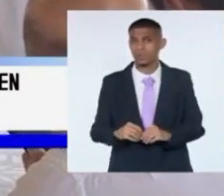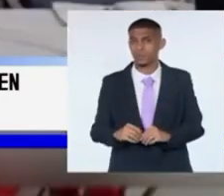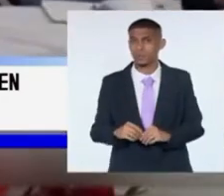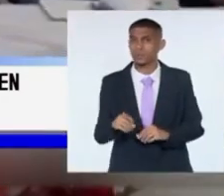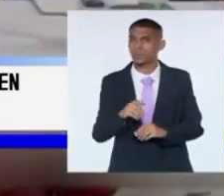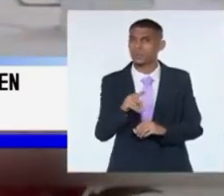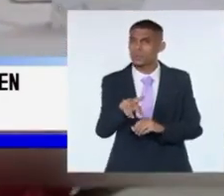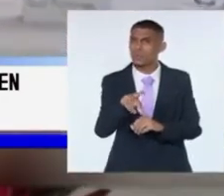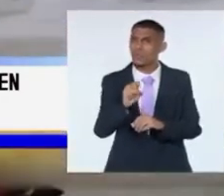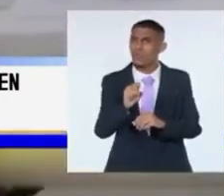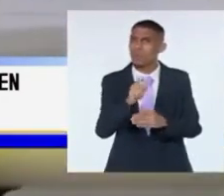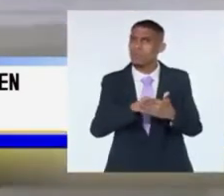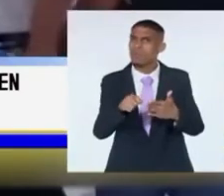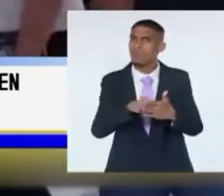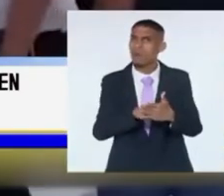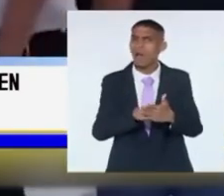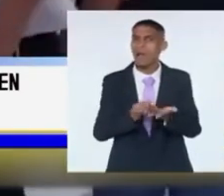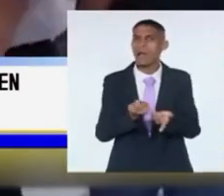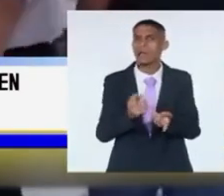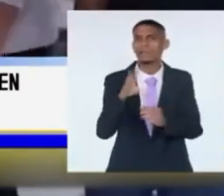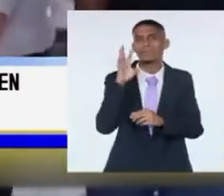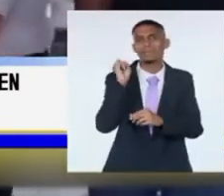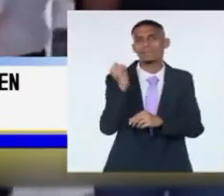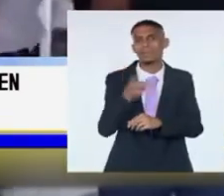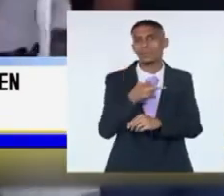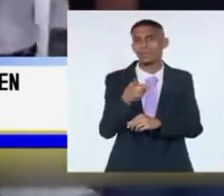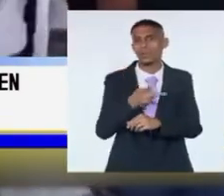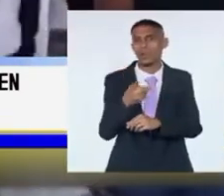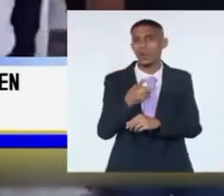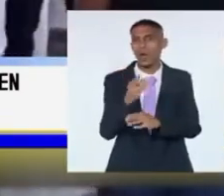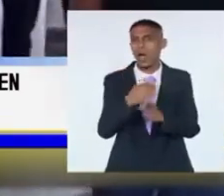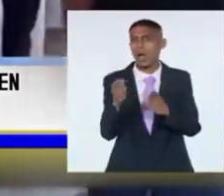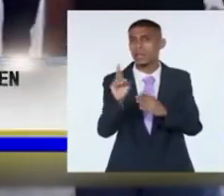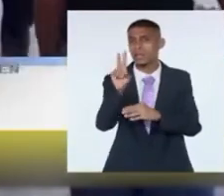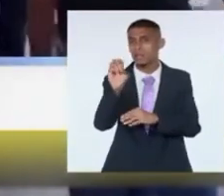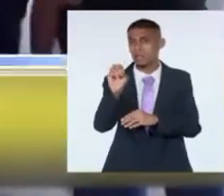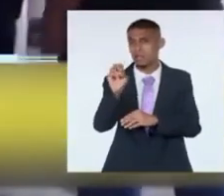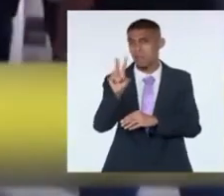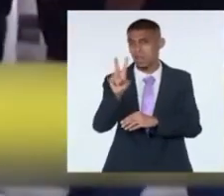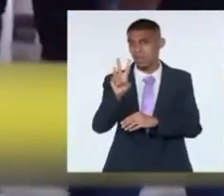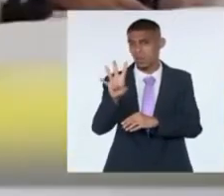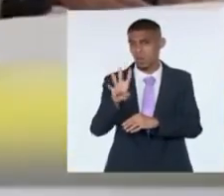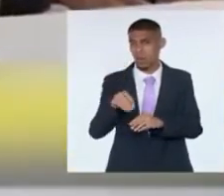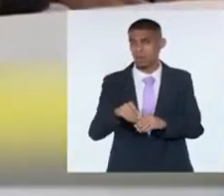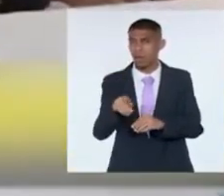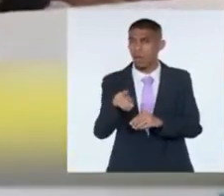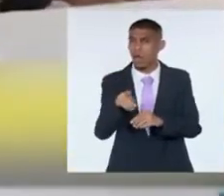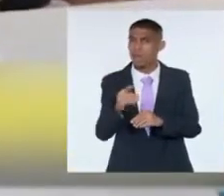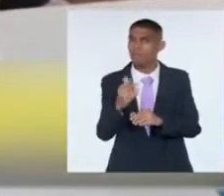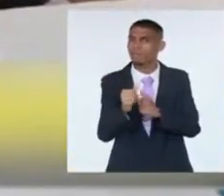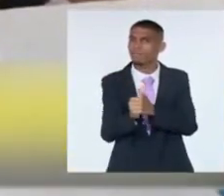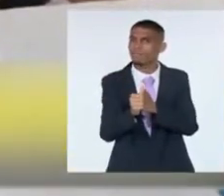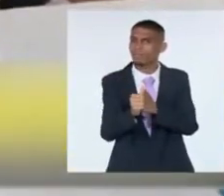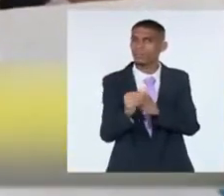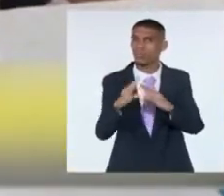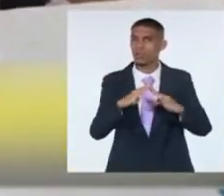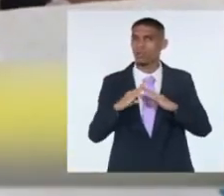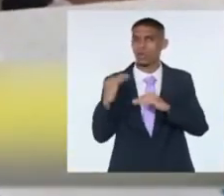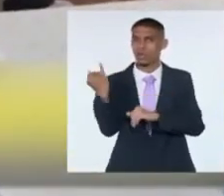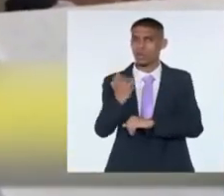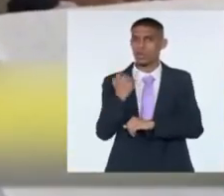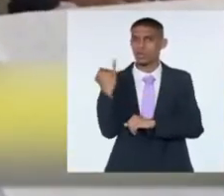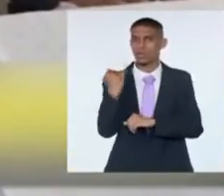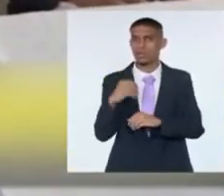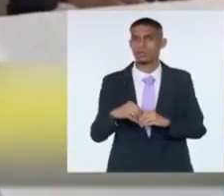mecanismos de protección de la población civil hasta 2024 los cuales contarán con acompañamiento de la comunidad internacional el Estado